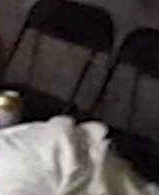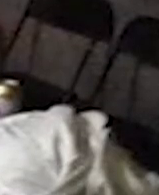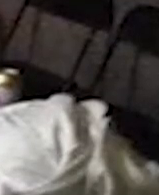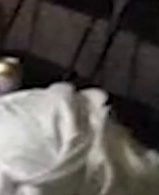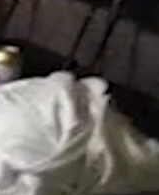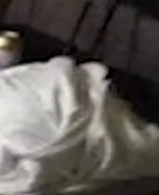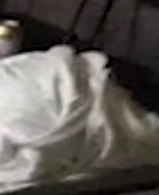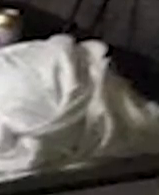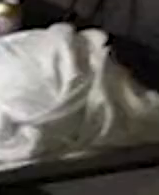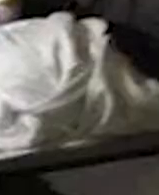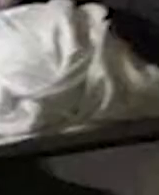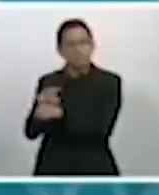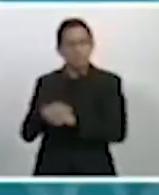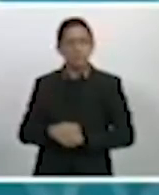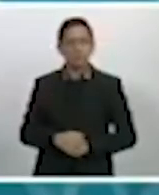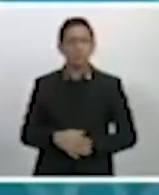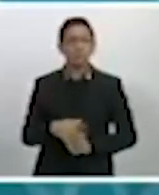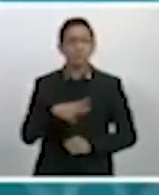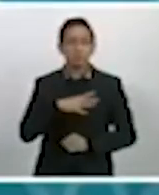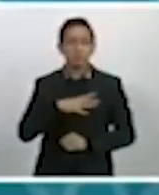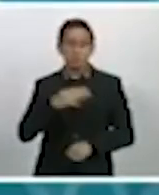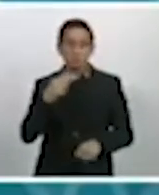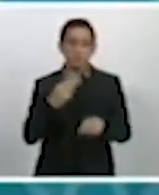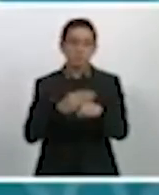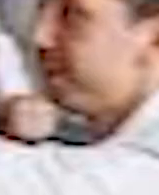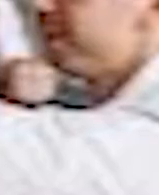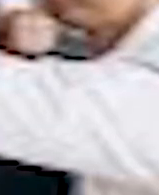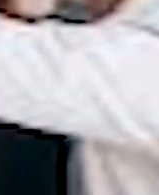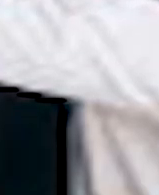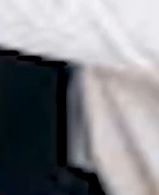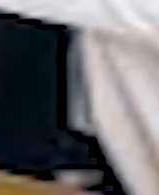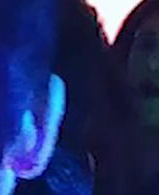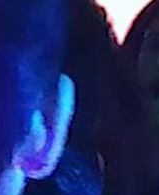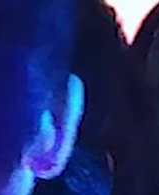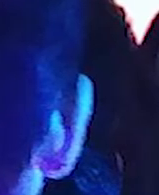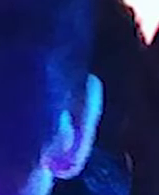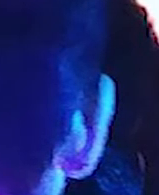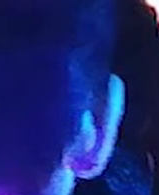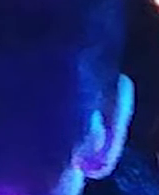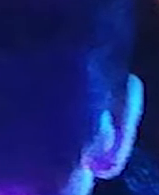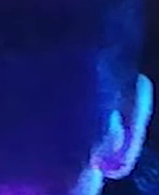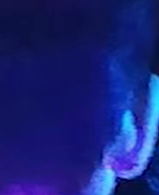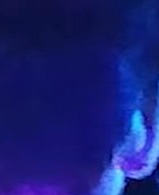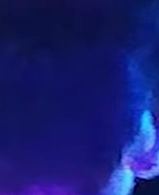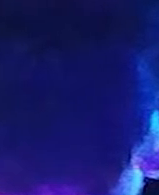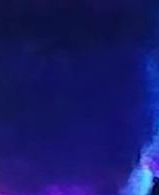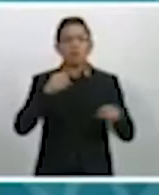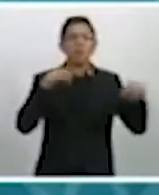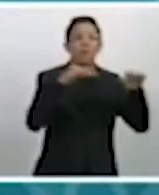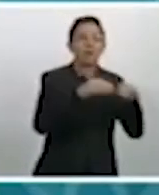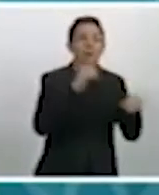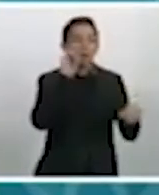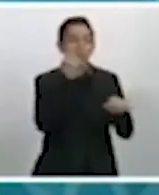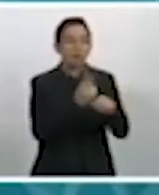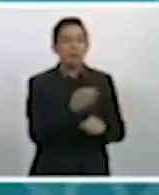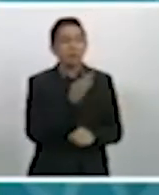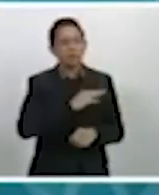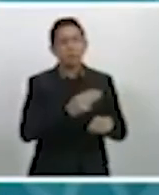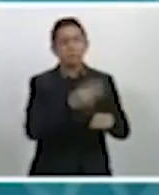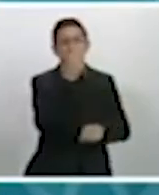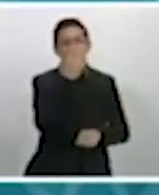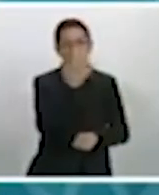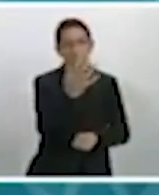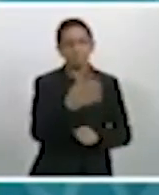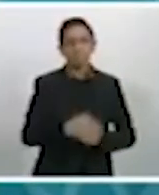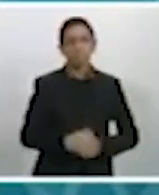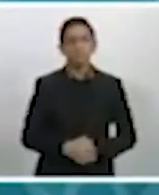Habrá sanciones para quienes lleven a cabo reuniones y fiestas. Reduciremos